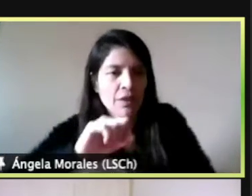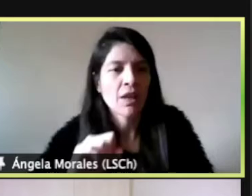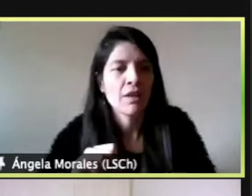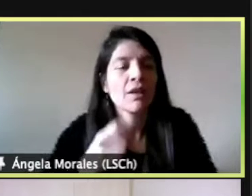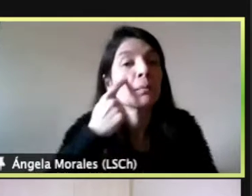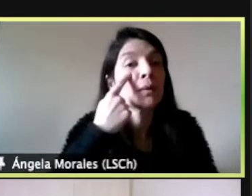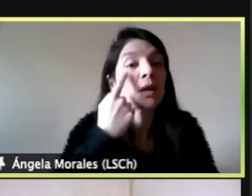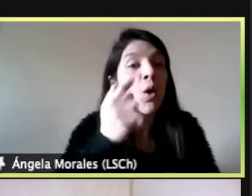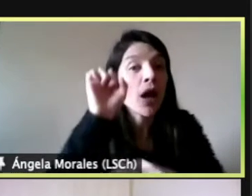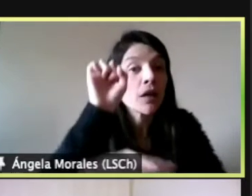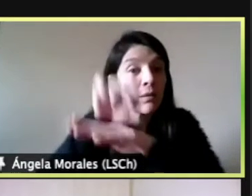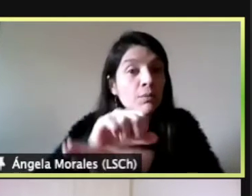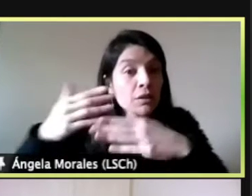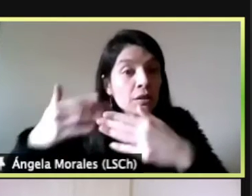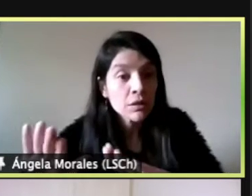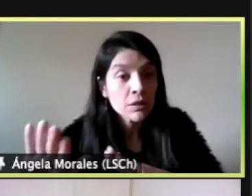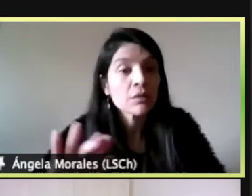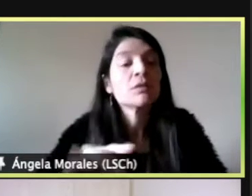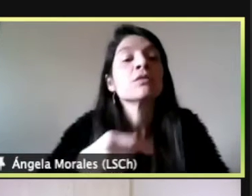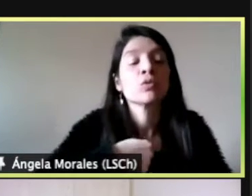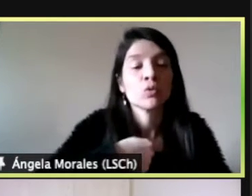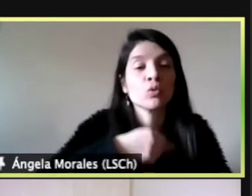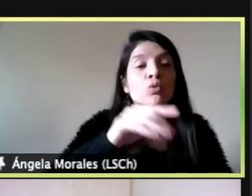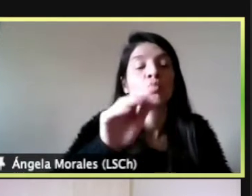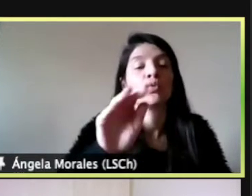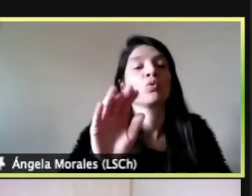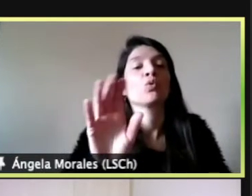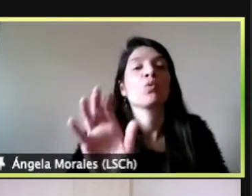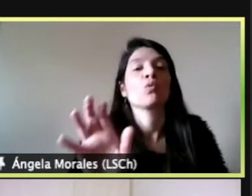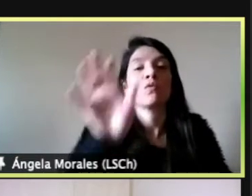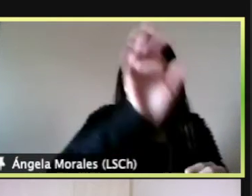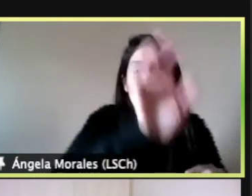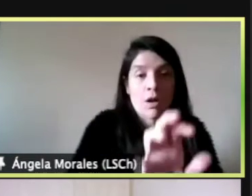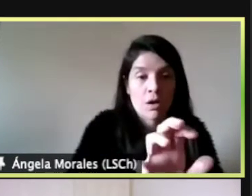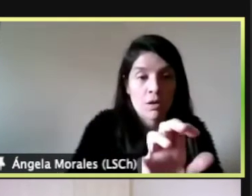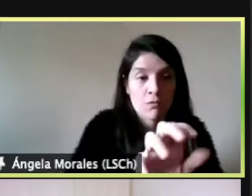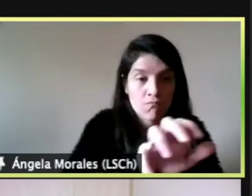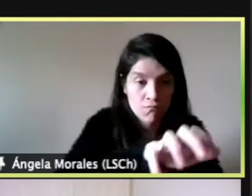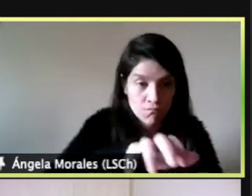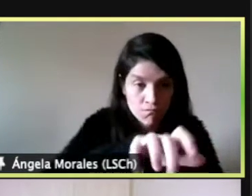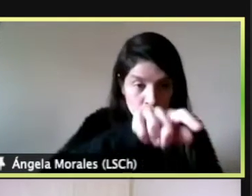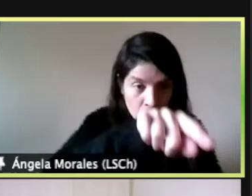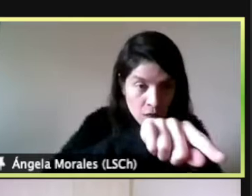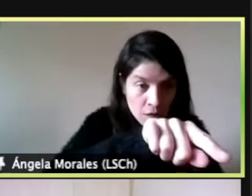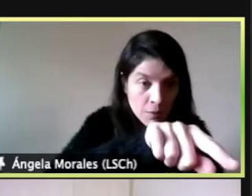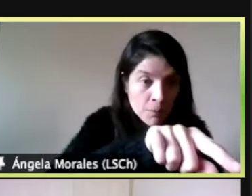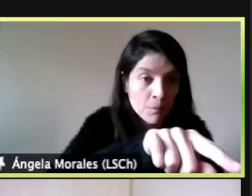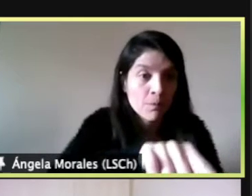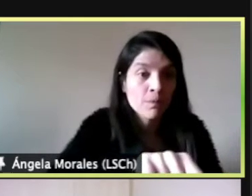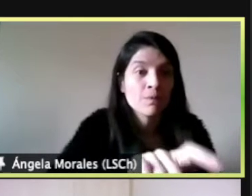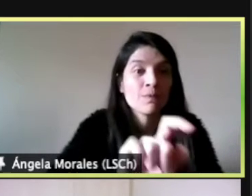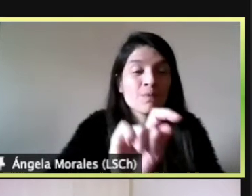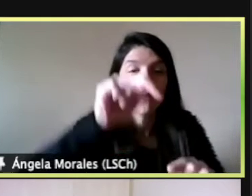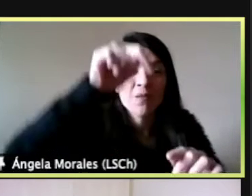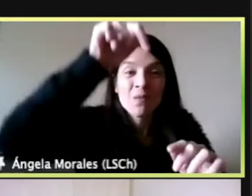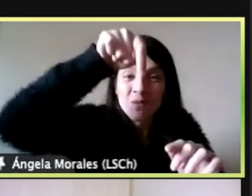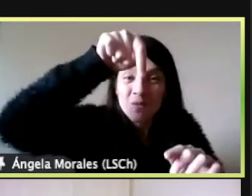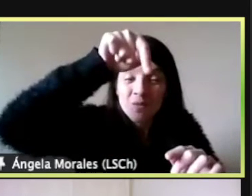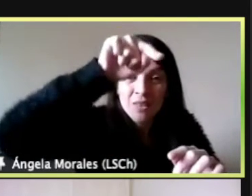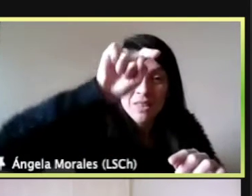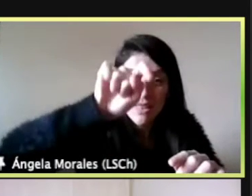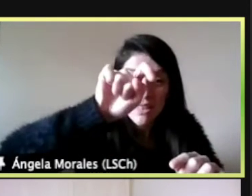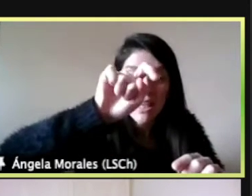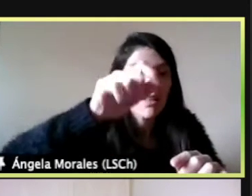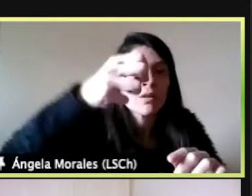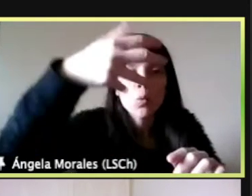sitúo encima de esta celda y tengo esta flechita y me da el valor concreto de todos los roots que existen. Yo voy a ir, por